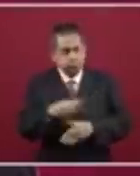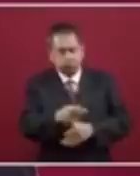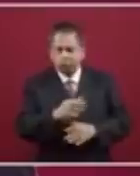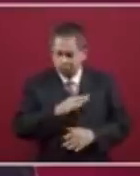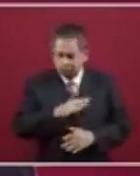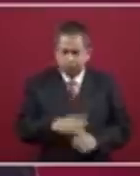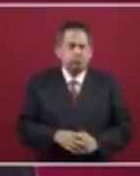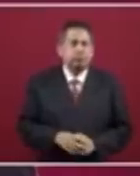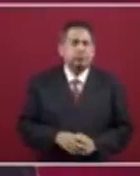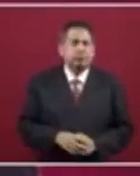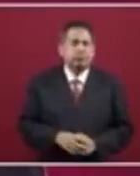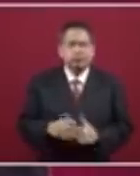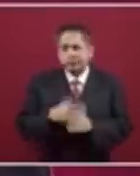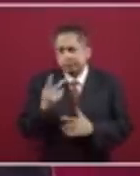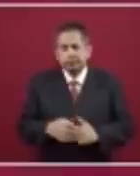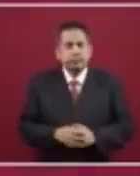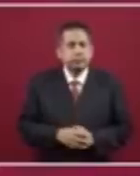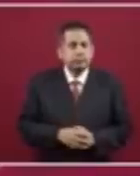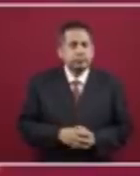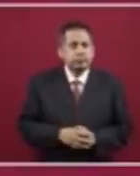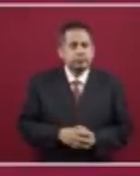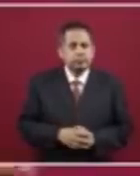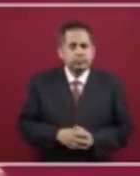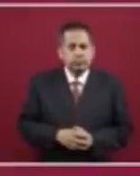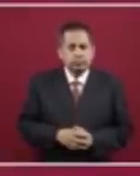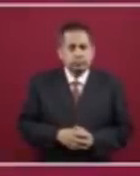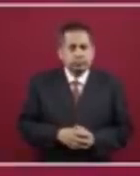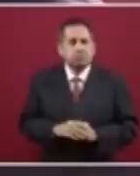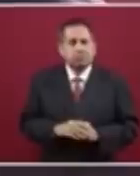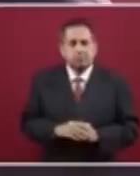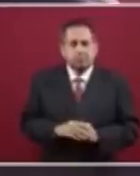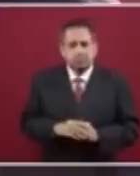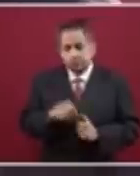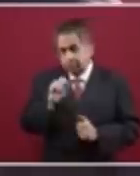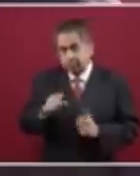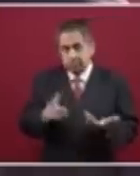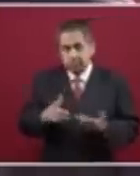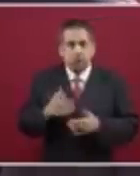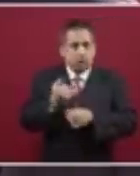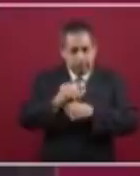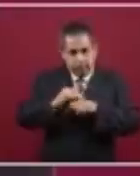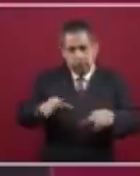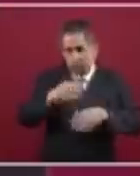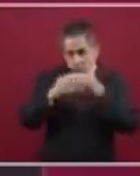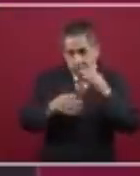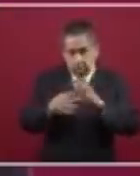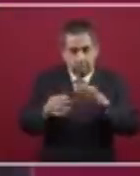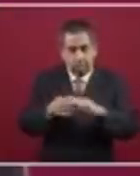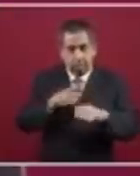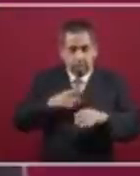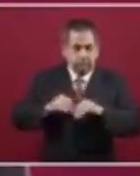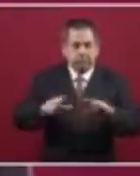país relacionada con el ingreso de las caravanas centroamericanas a territorio nacional. Y aquí informo, porque